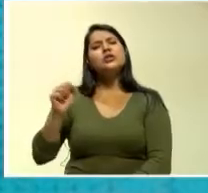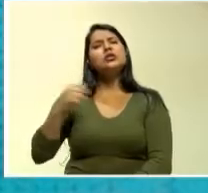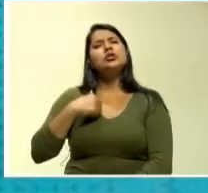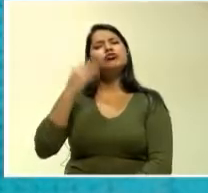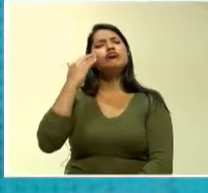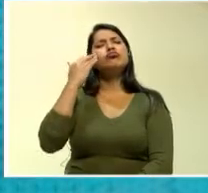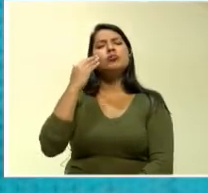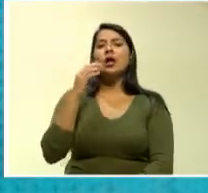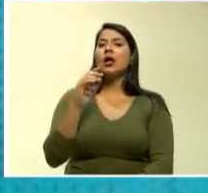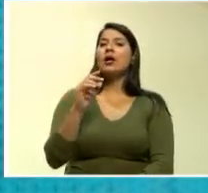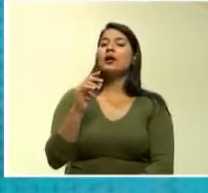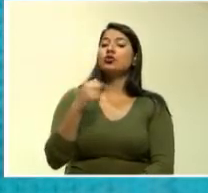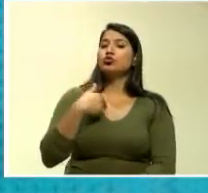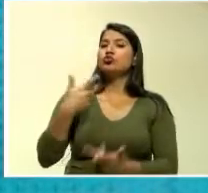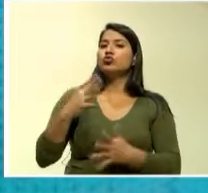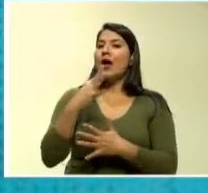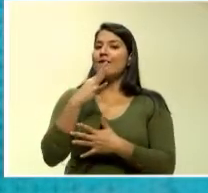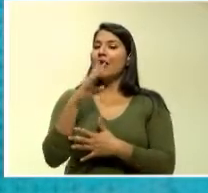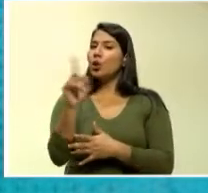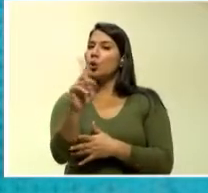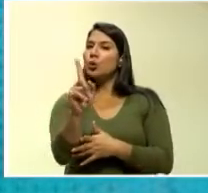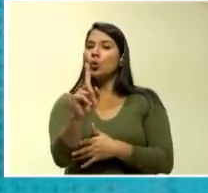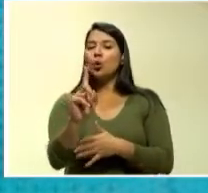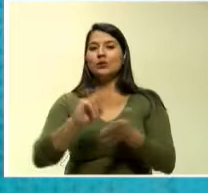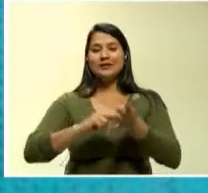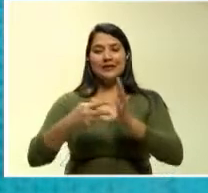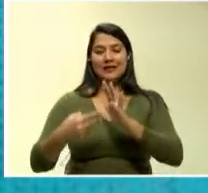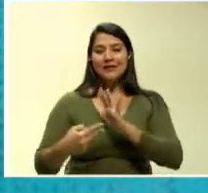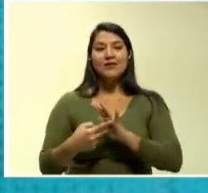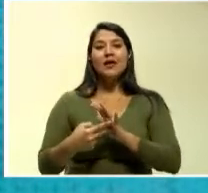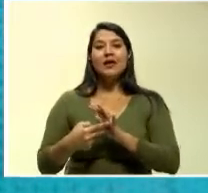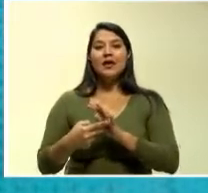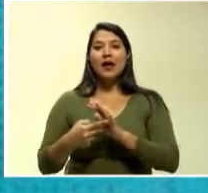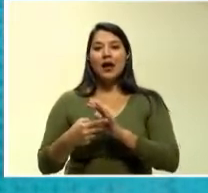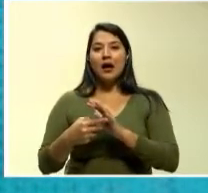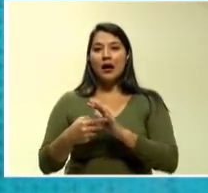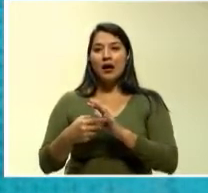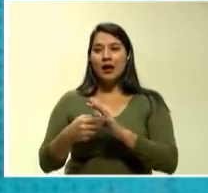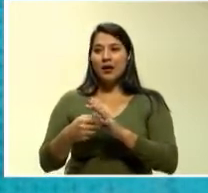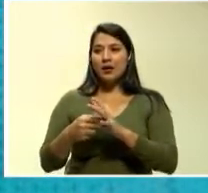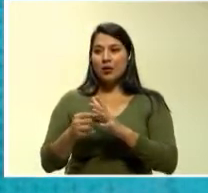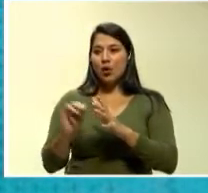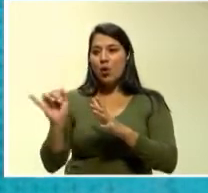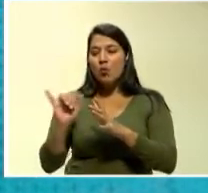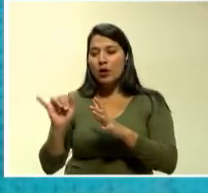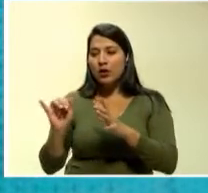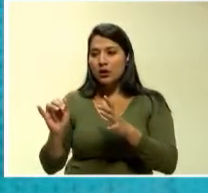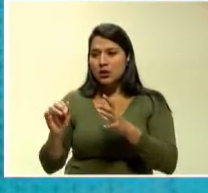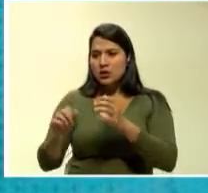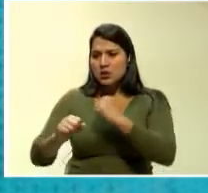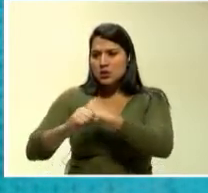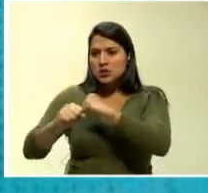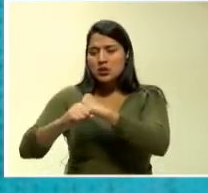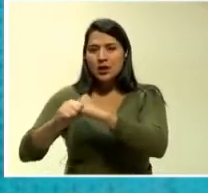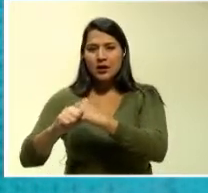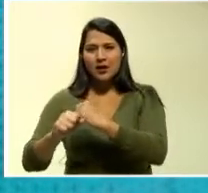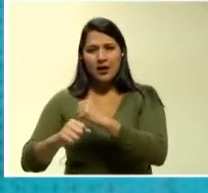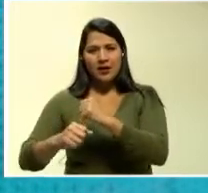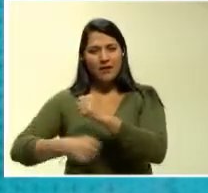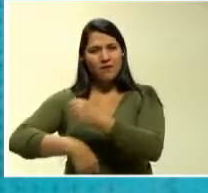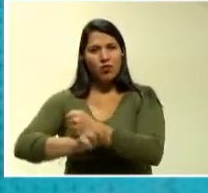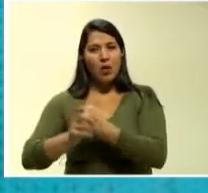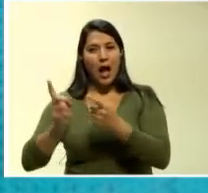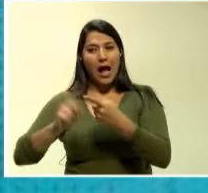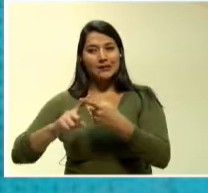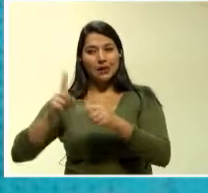es dispararse a inflar el fútbol de una forma en la cual no pueda ser sostenible. Me parece que lo que nosotros hemos logrado con la Liga Femenina